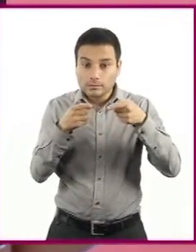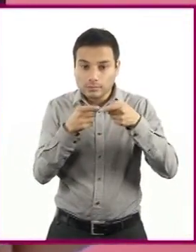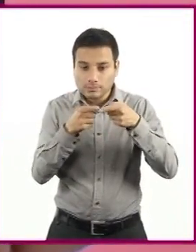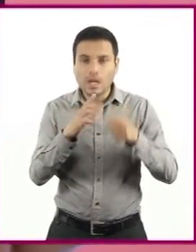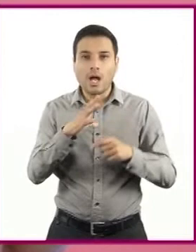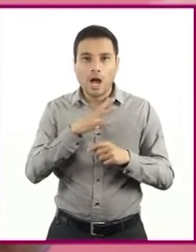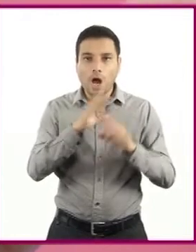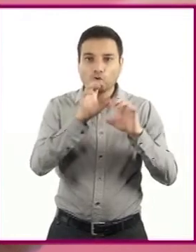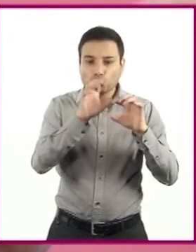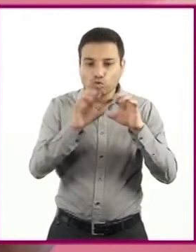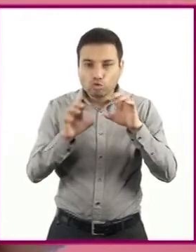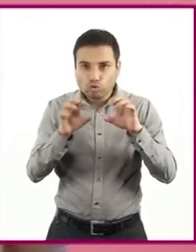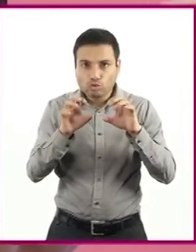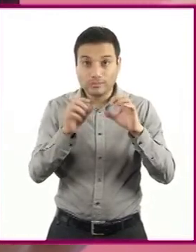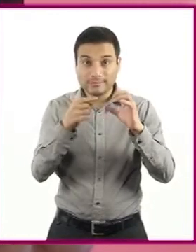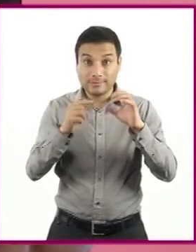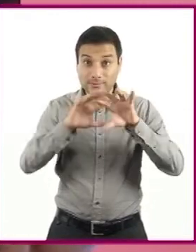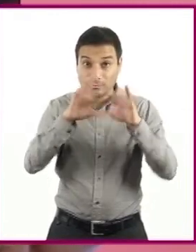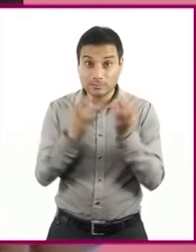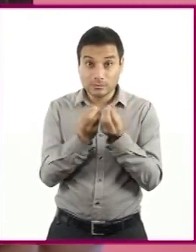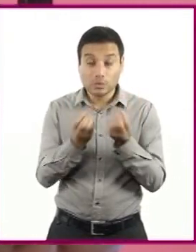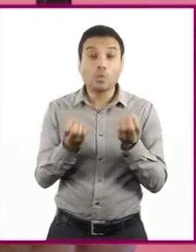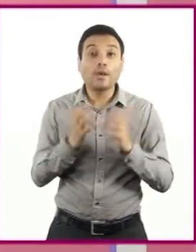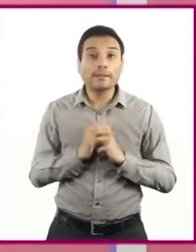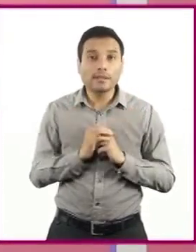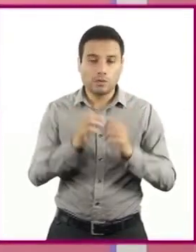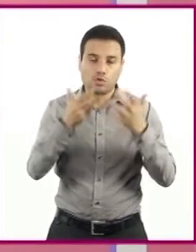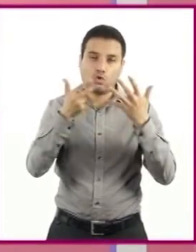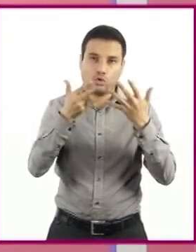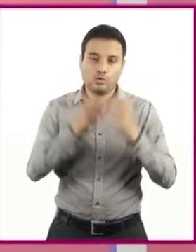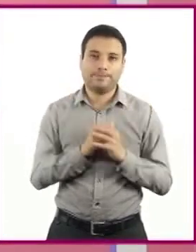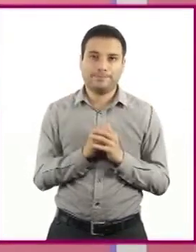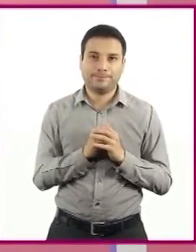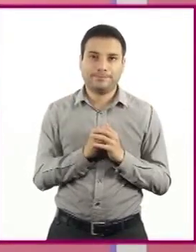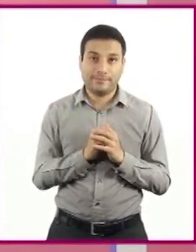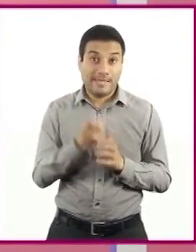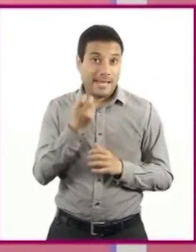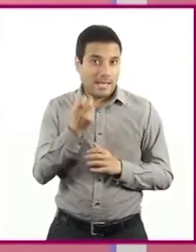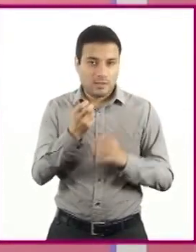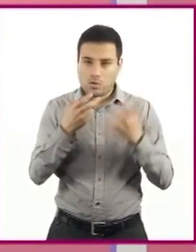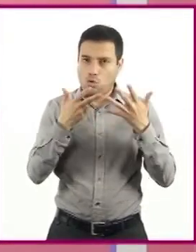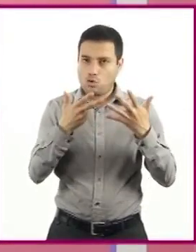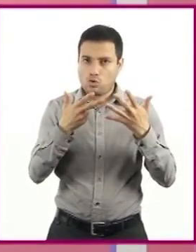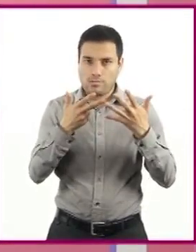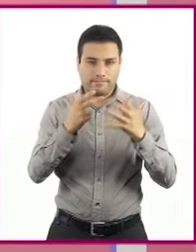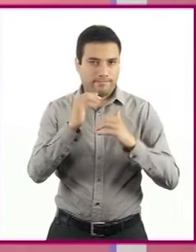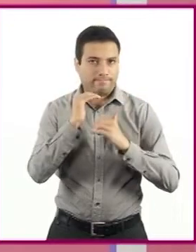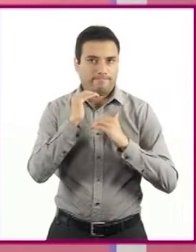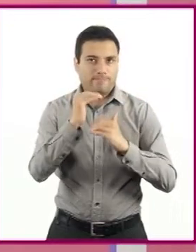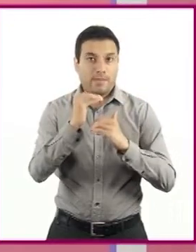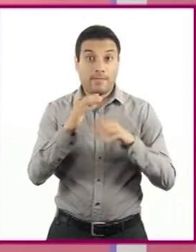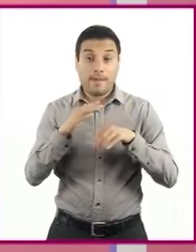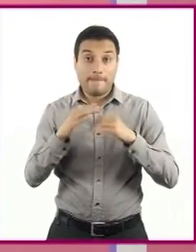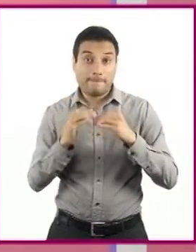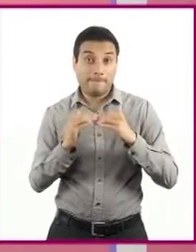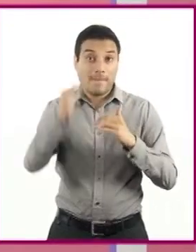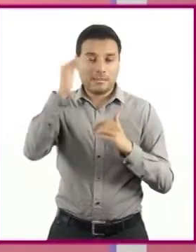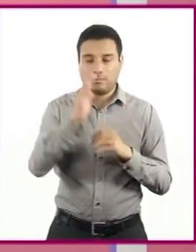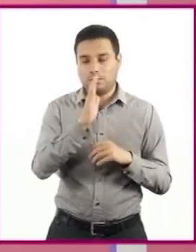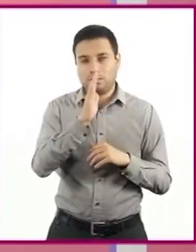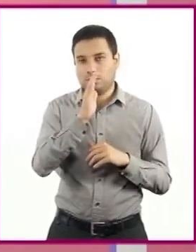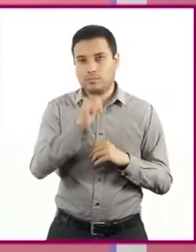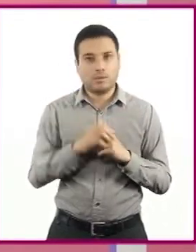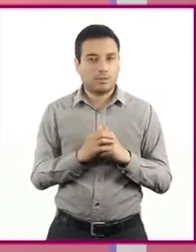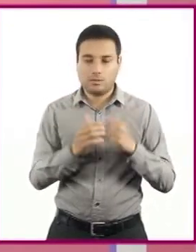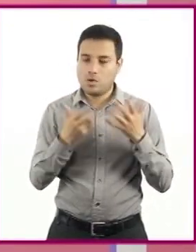si sumamos cada electrón nos va a dar un total de 8, que es el máximo de electrones que puede haber en la capa de valencia de